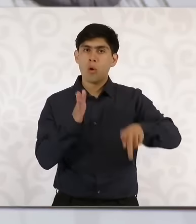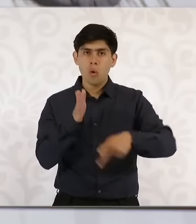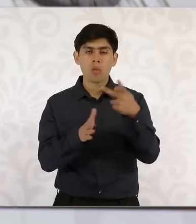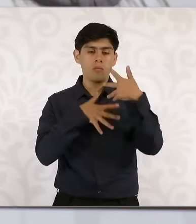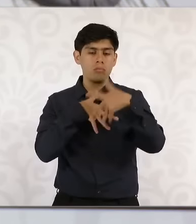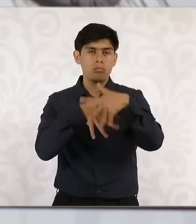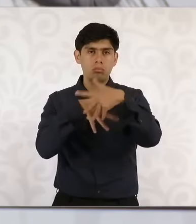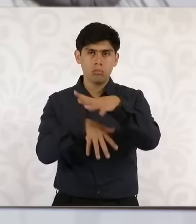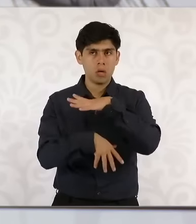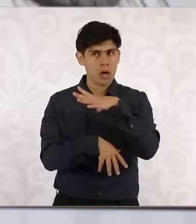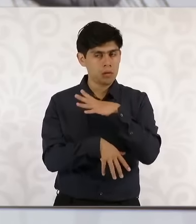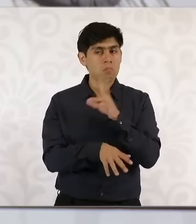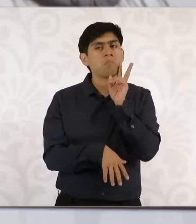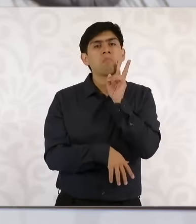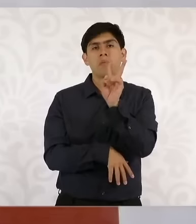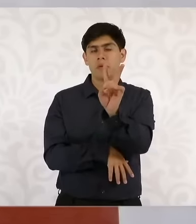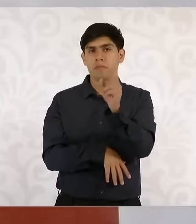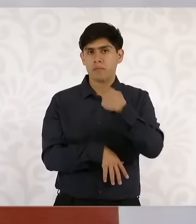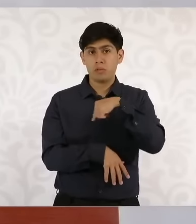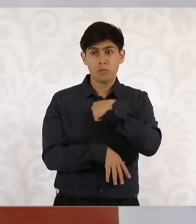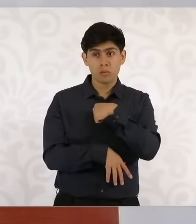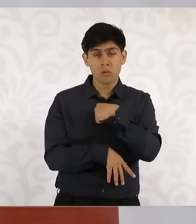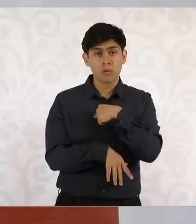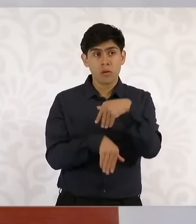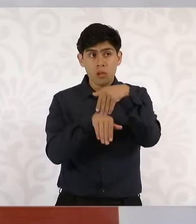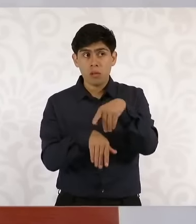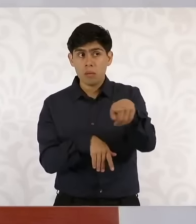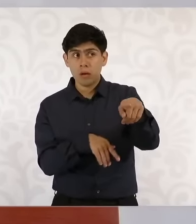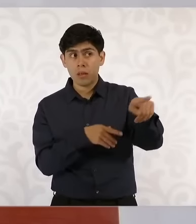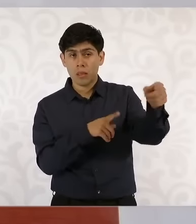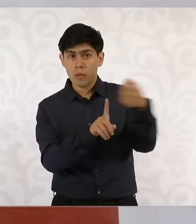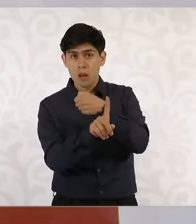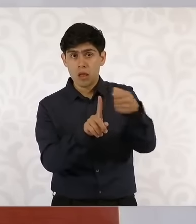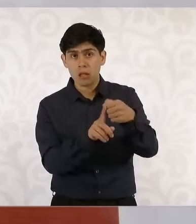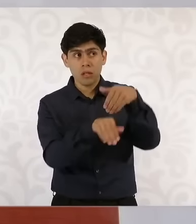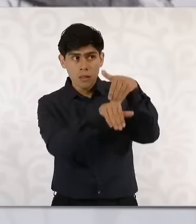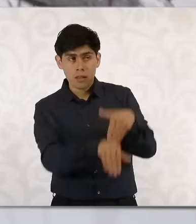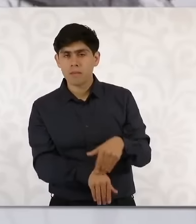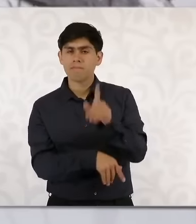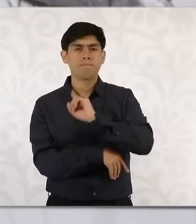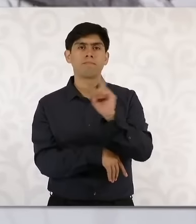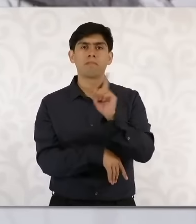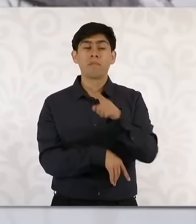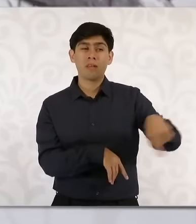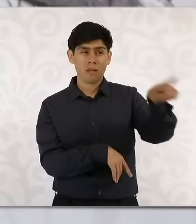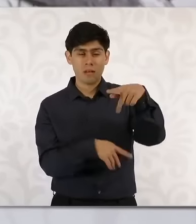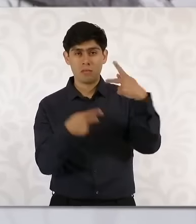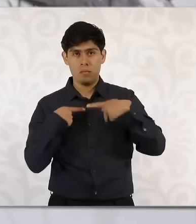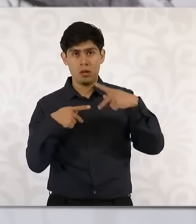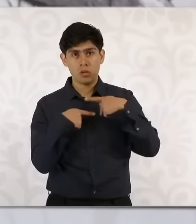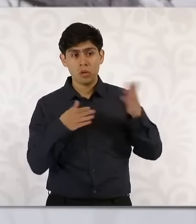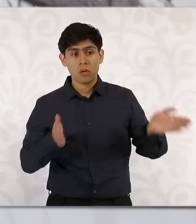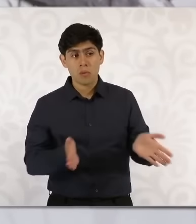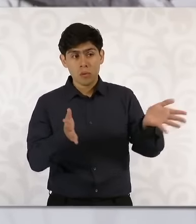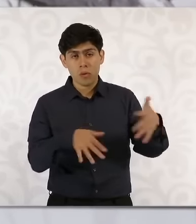les digo, no hay que caer en la provocación ni en la violencia, y todos aquellos que le están promoviendo hacen muy mal